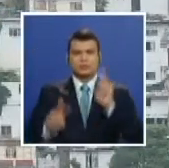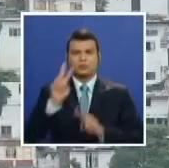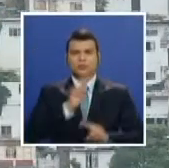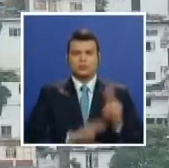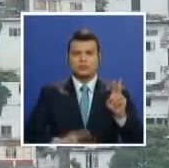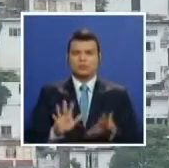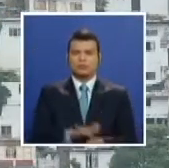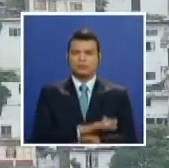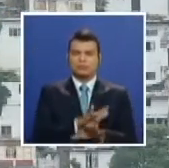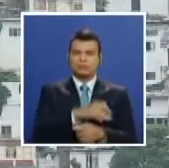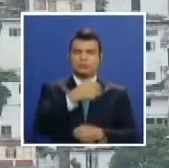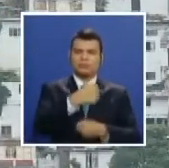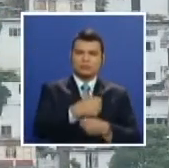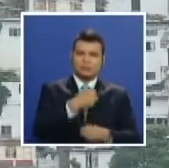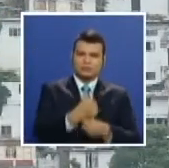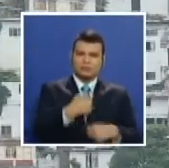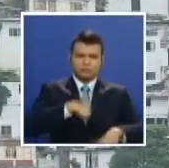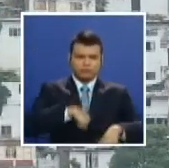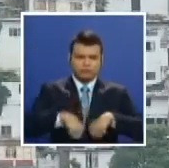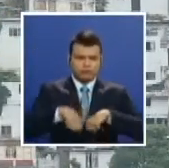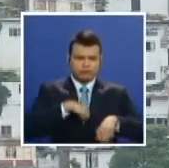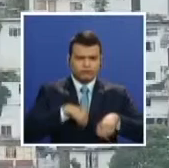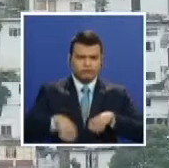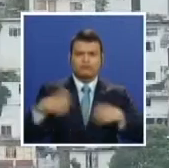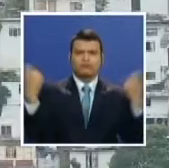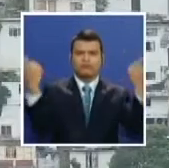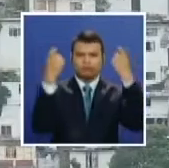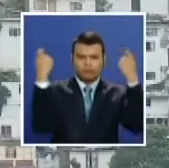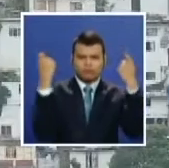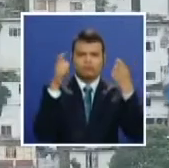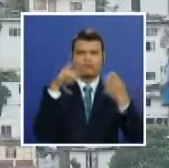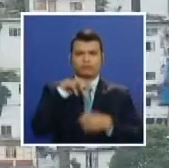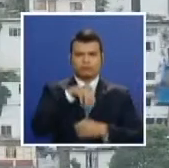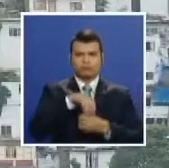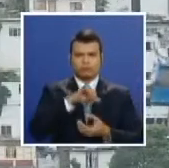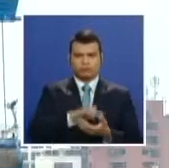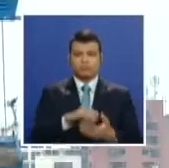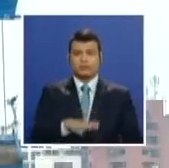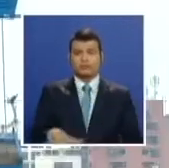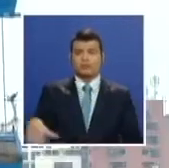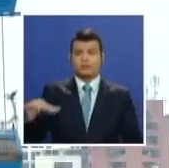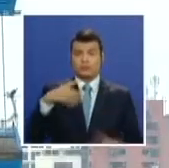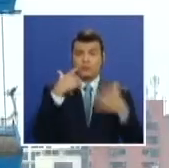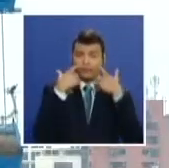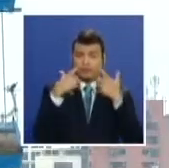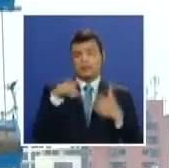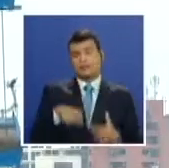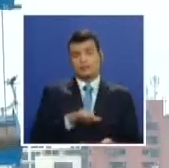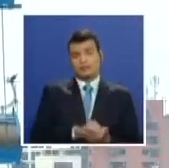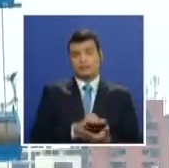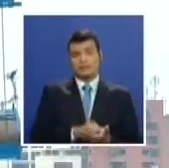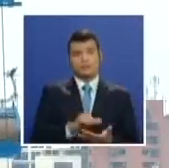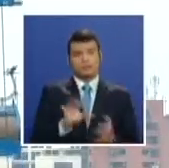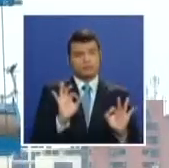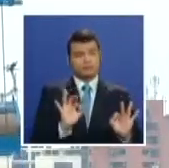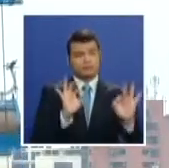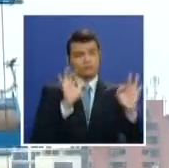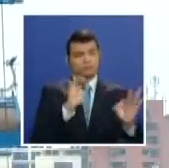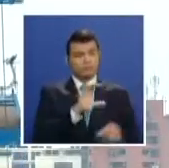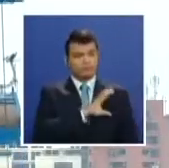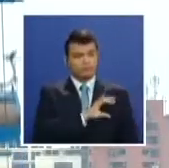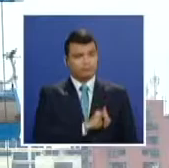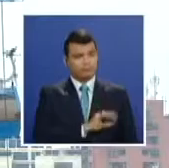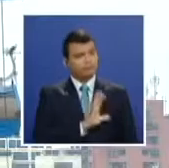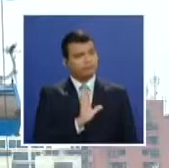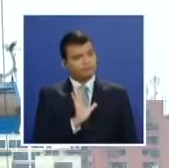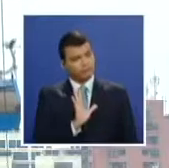fomento del empleo de dinamizar mucho más el comercio en esta zona de la ciudad tanto lo necesita pues muy bien por nuestra ciudad